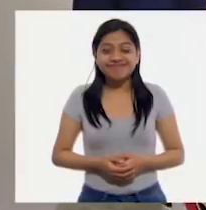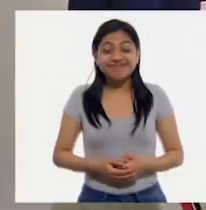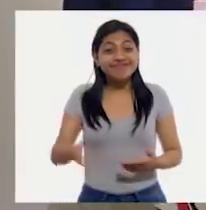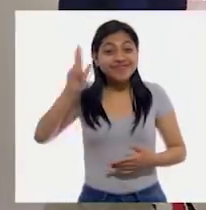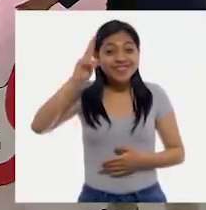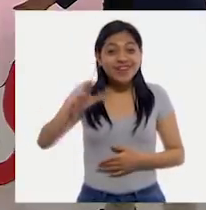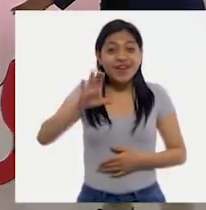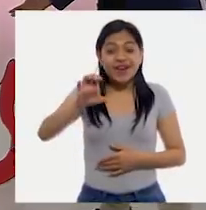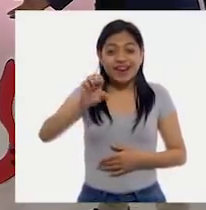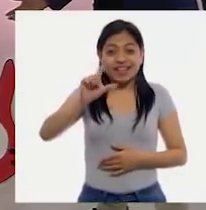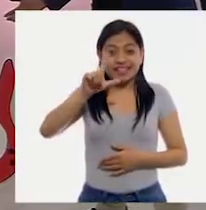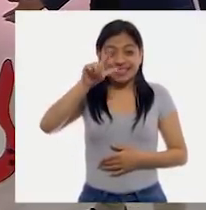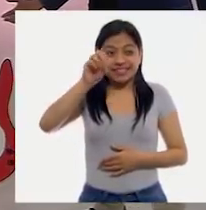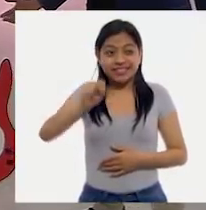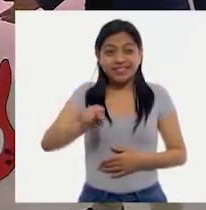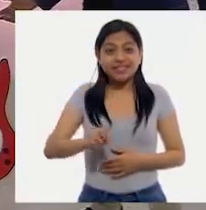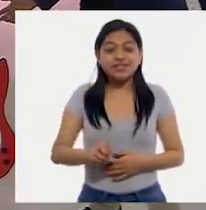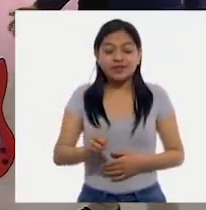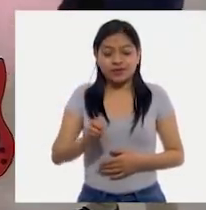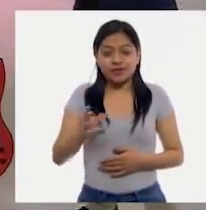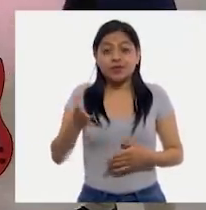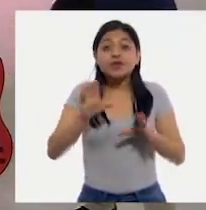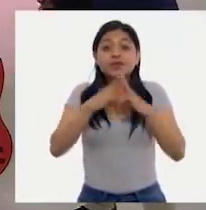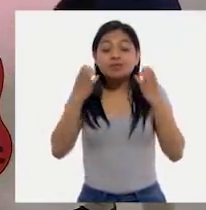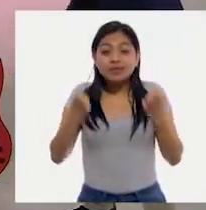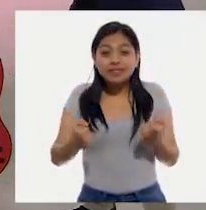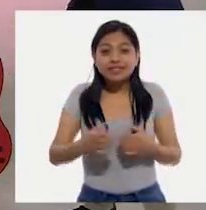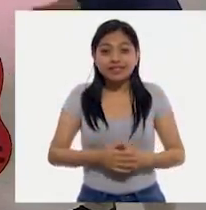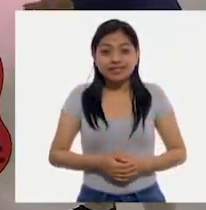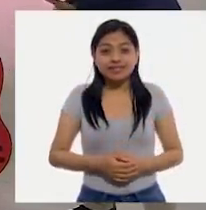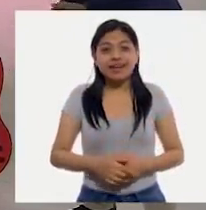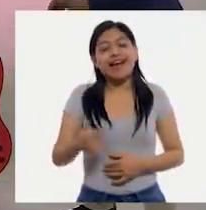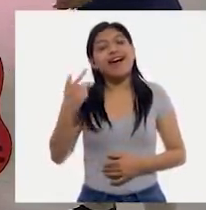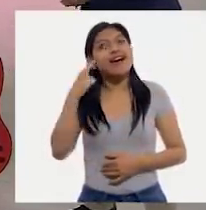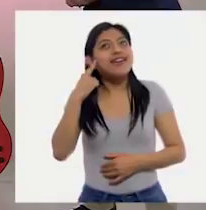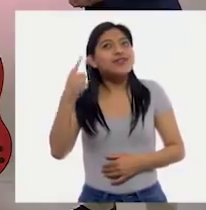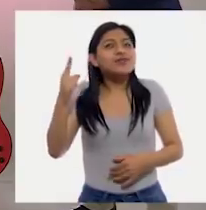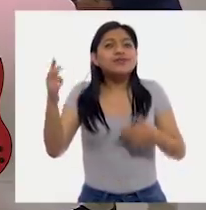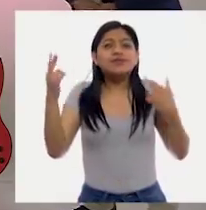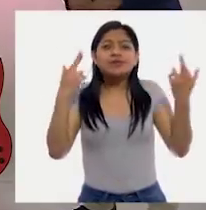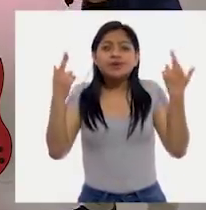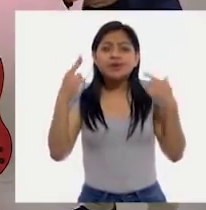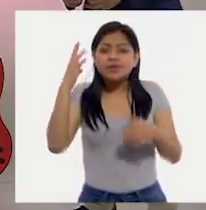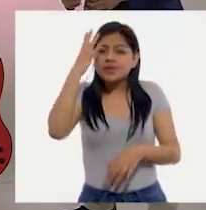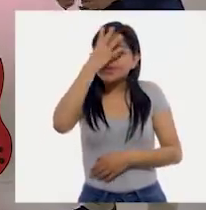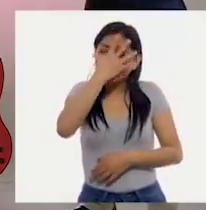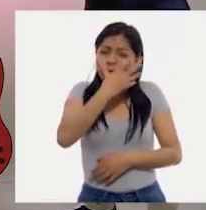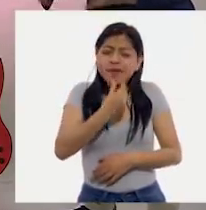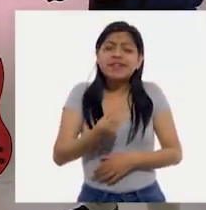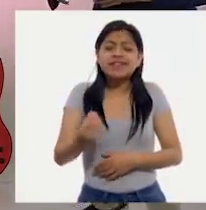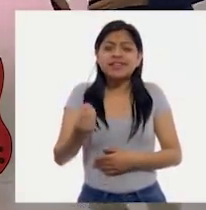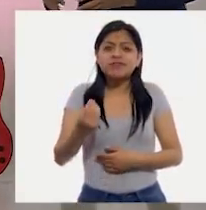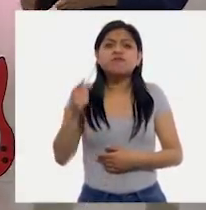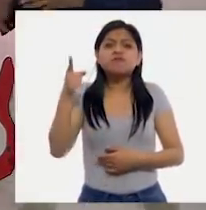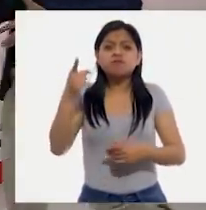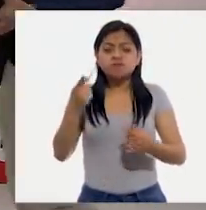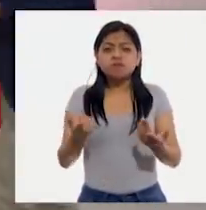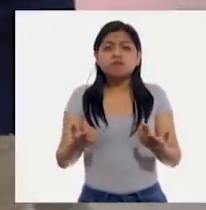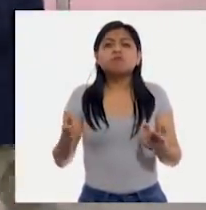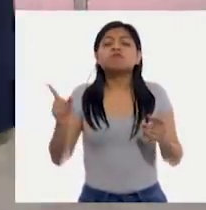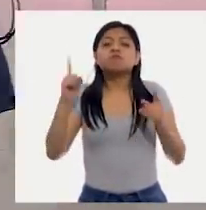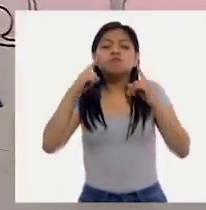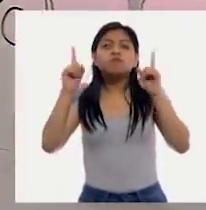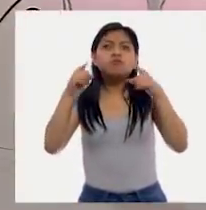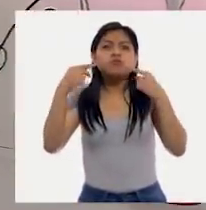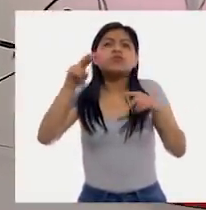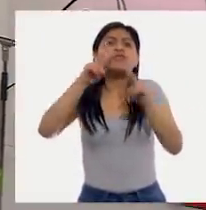¡Hola, Celso! Rodrigo, ¿cómo estás? Uy, aquí encantado de escucharte. ¡Qué bonito tocaste! ¿Cómo se llama tu pieza esa que tocaste?